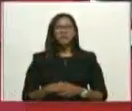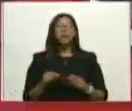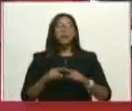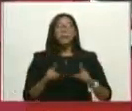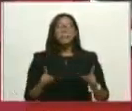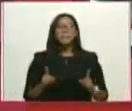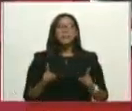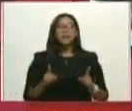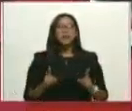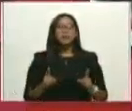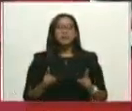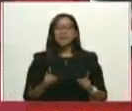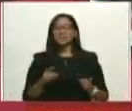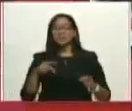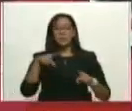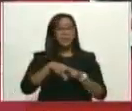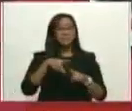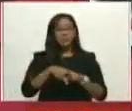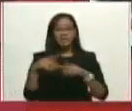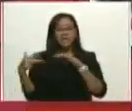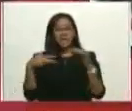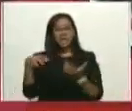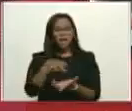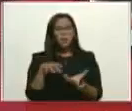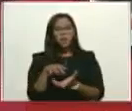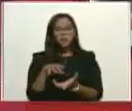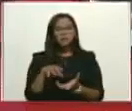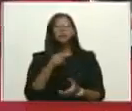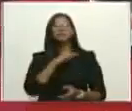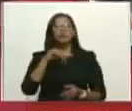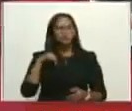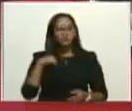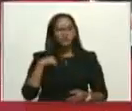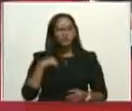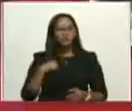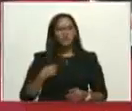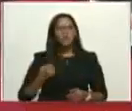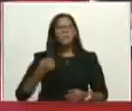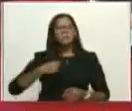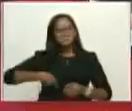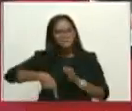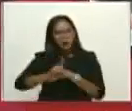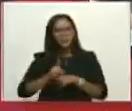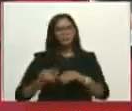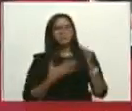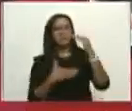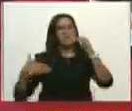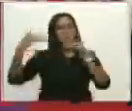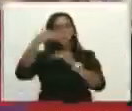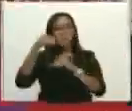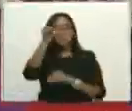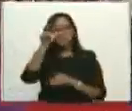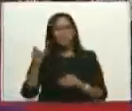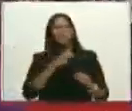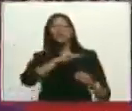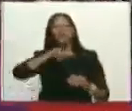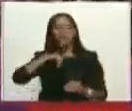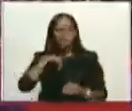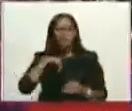ante perturbaciones, guerras y problemas, nosotros seremos superiores que ellos.